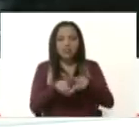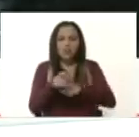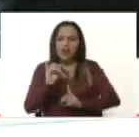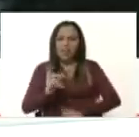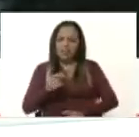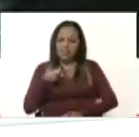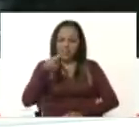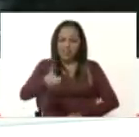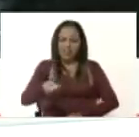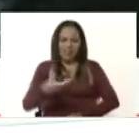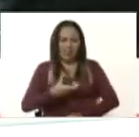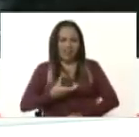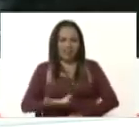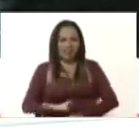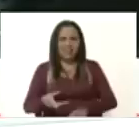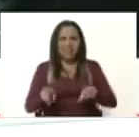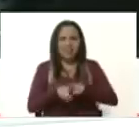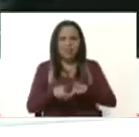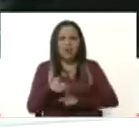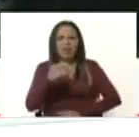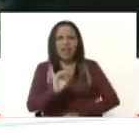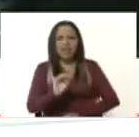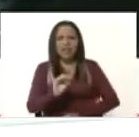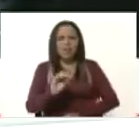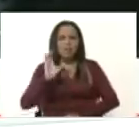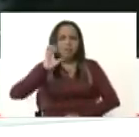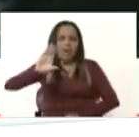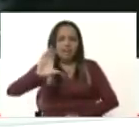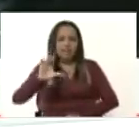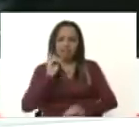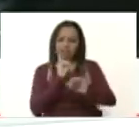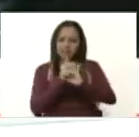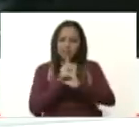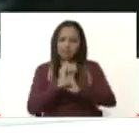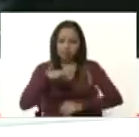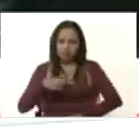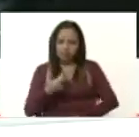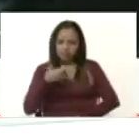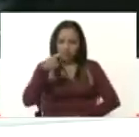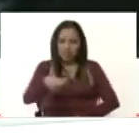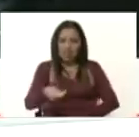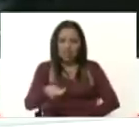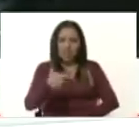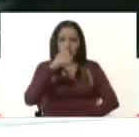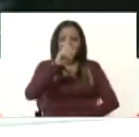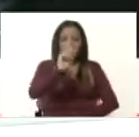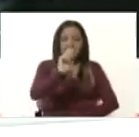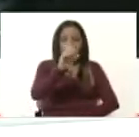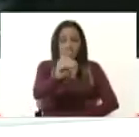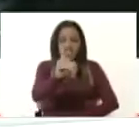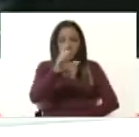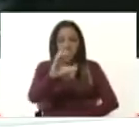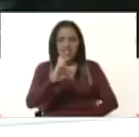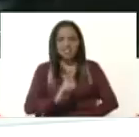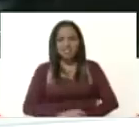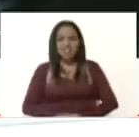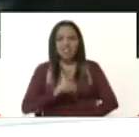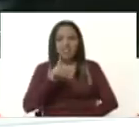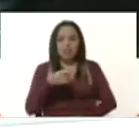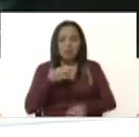carnet de la patria a través del sistema Patria. Podemos dar tarjetas de crédito, tarjetas de débito en